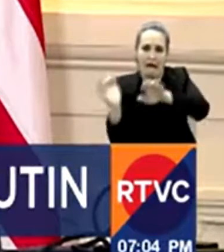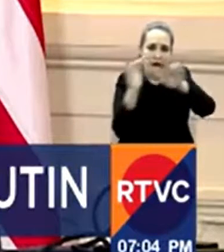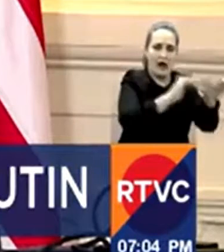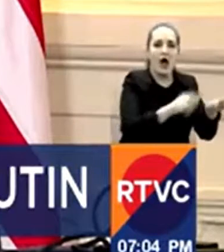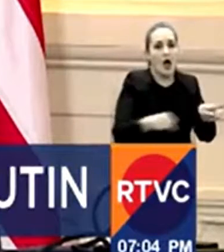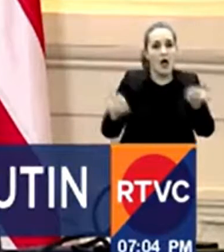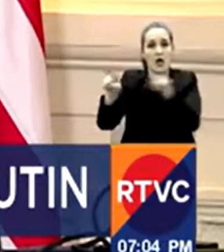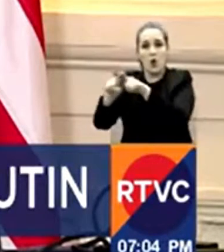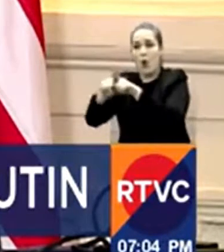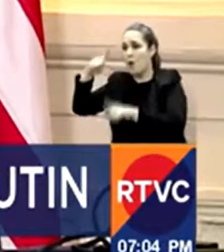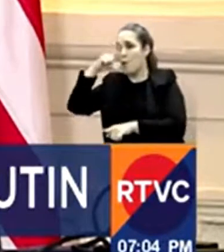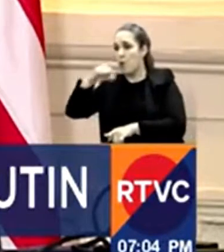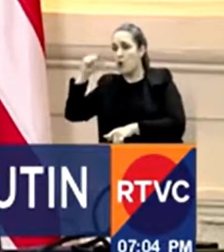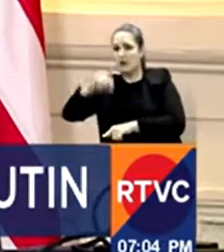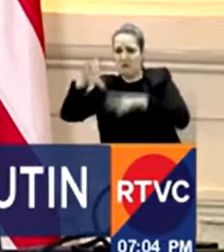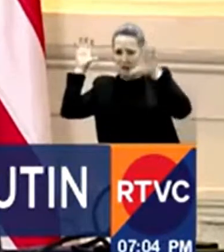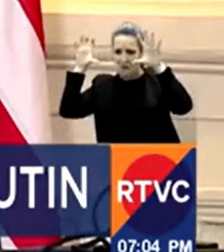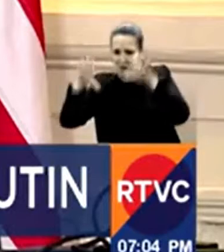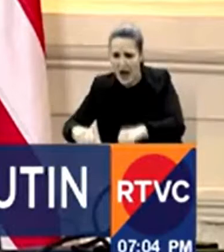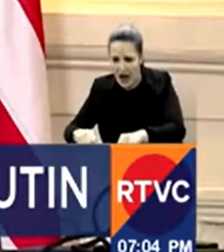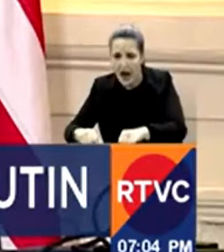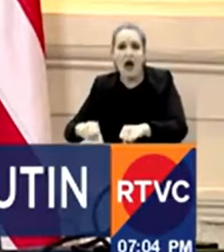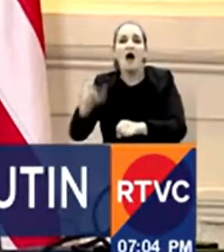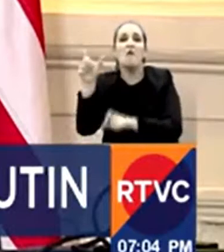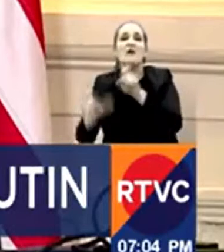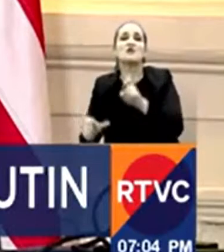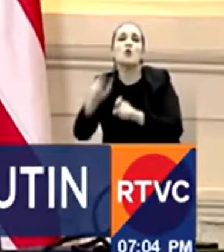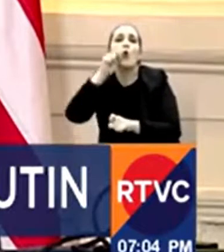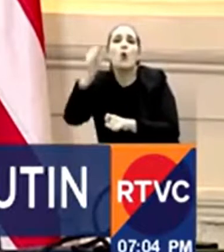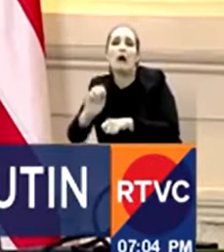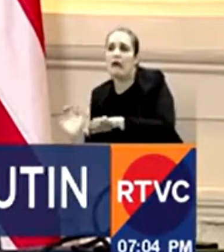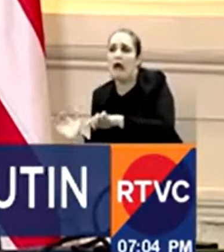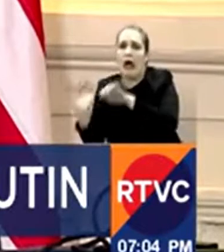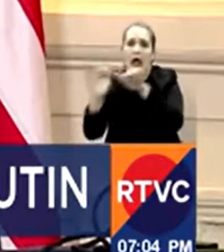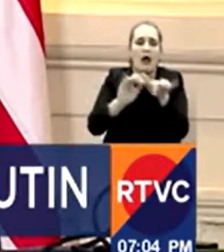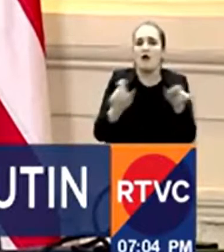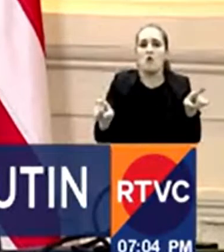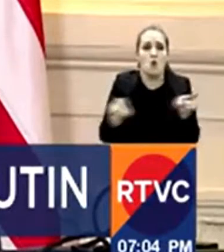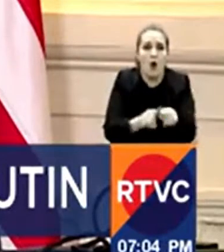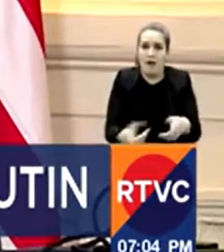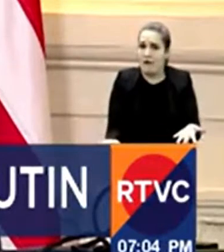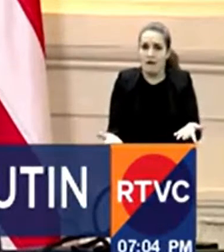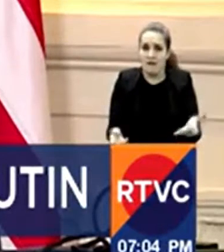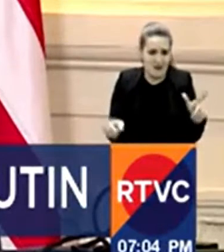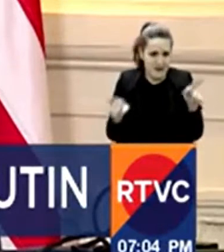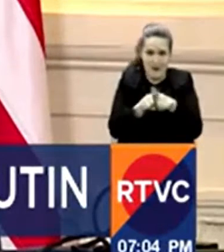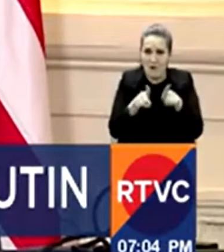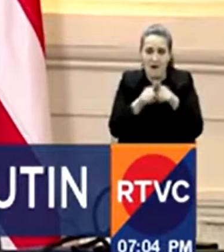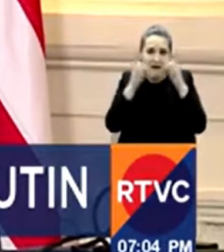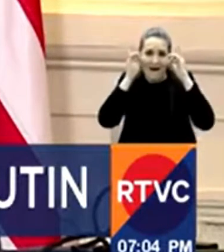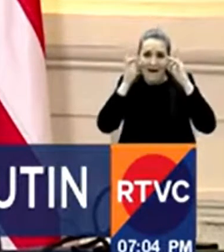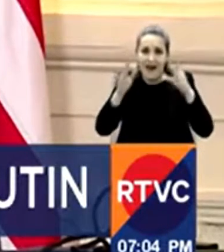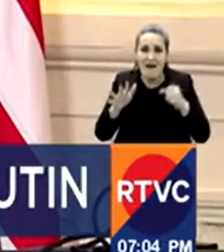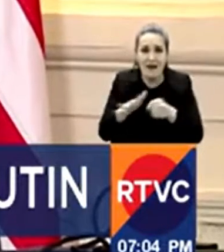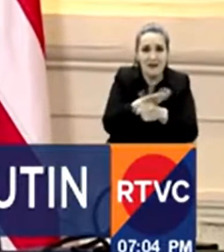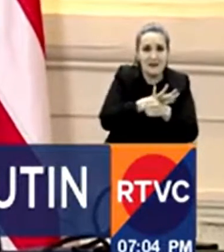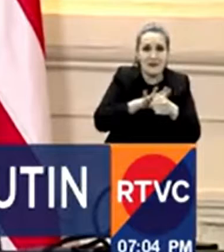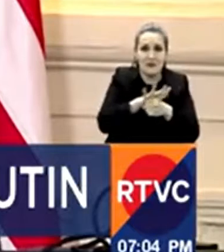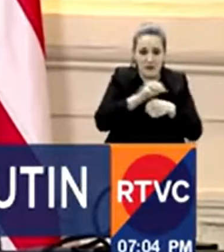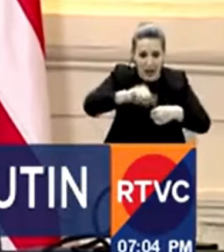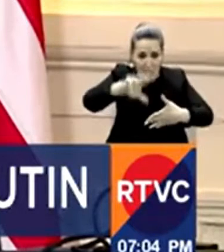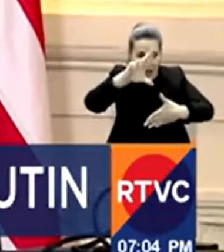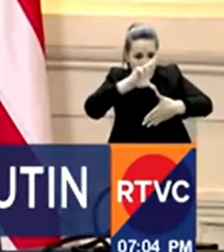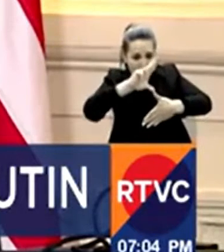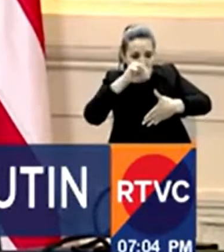ucraniano. Ha generado la mayor crisis migratoria, en el caso de